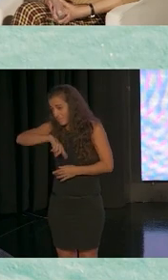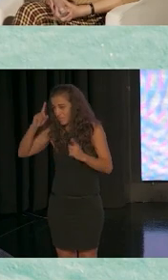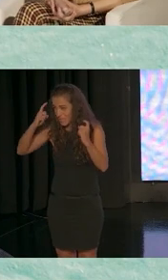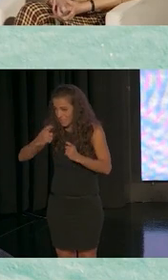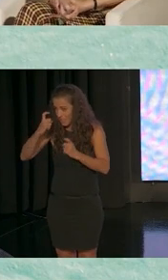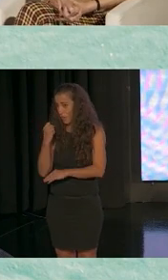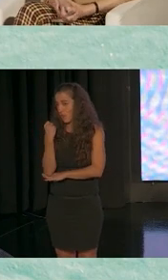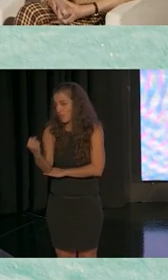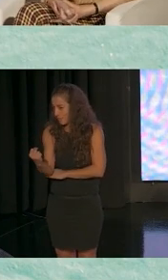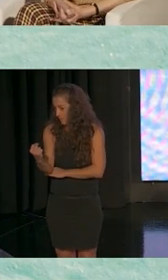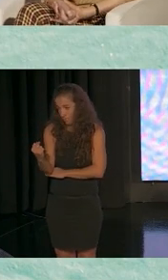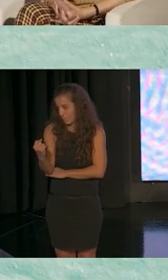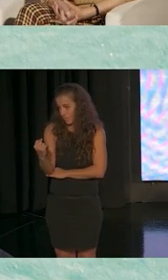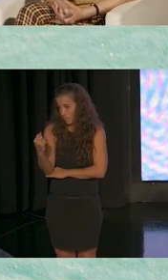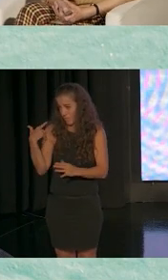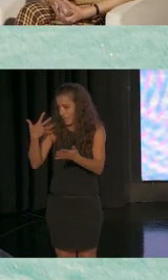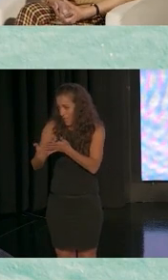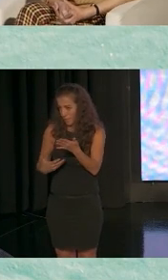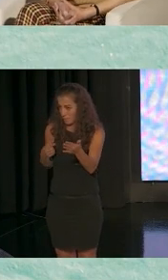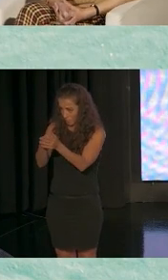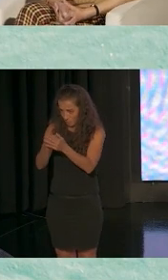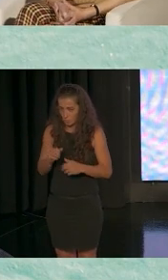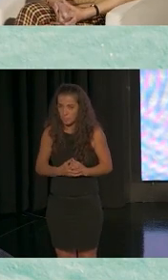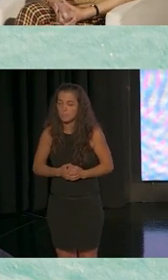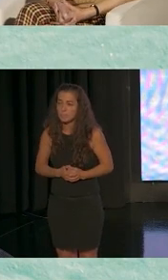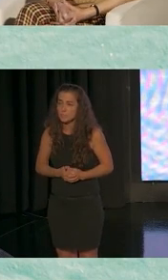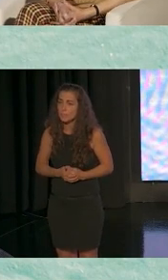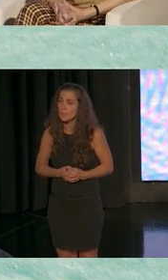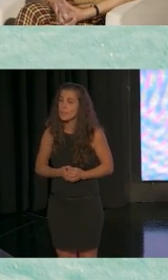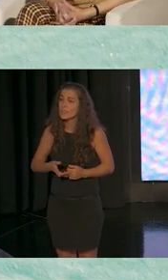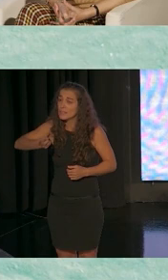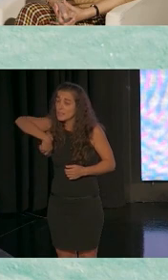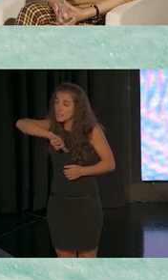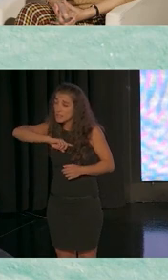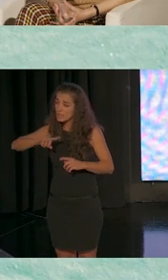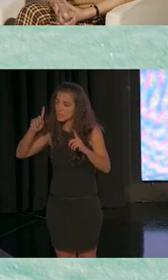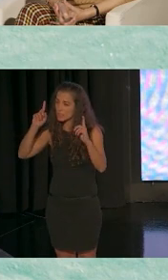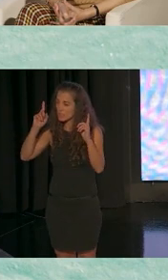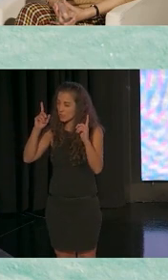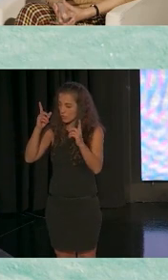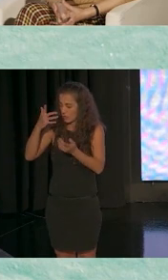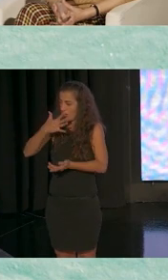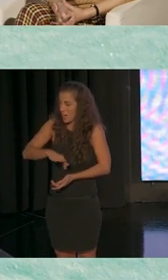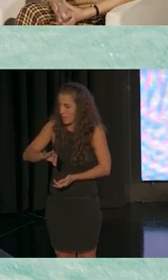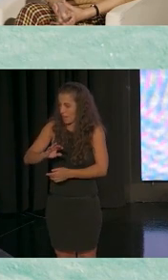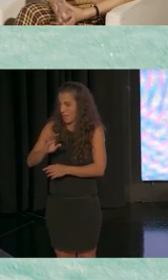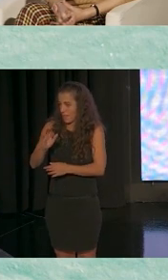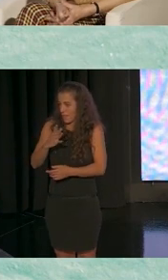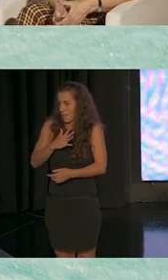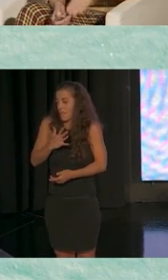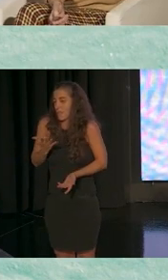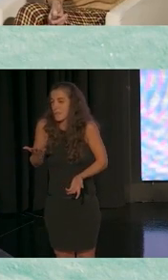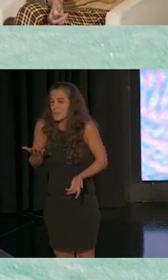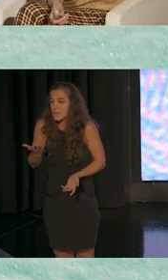y apoyar en todo lo que hemos podido no y en lo que hemos podido fundamentalmente nosotras hemos